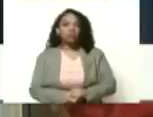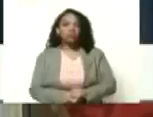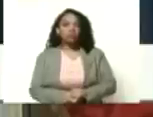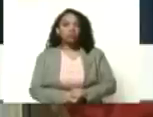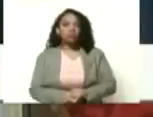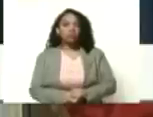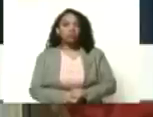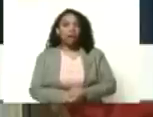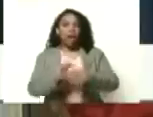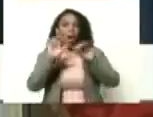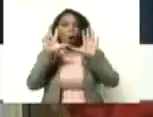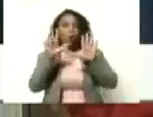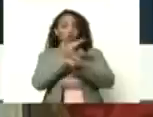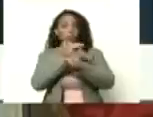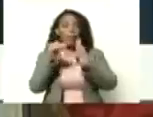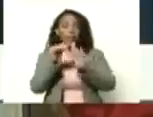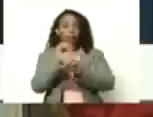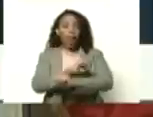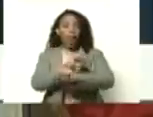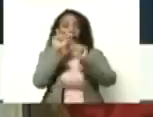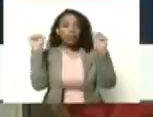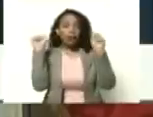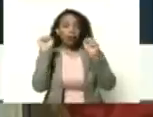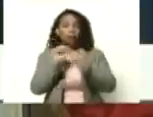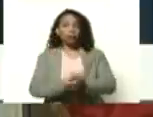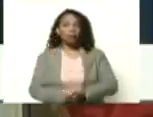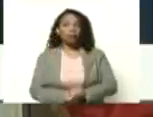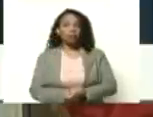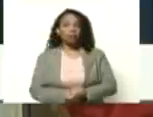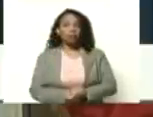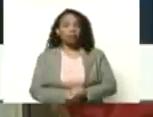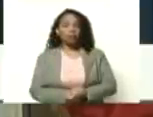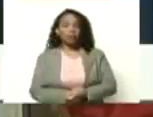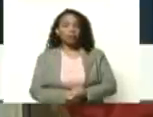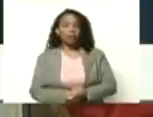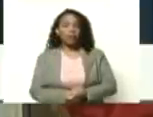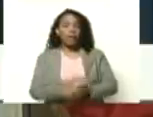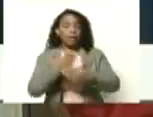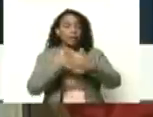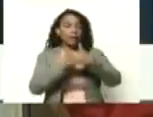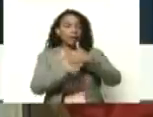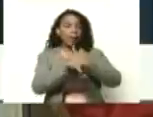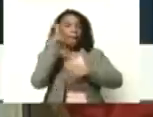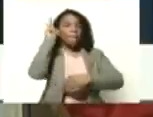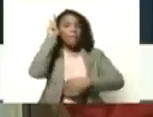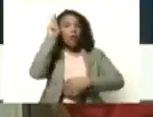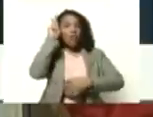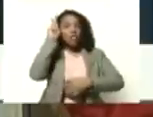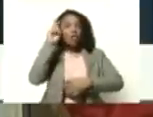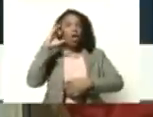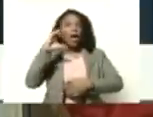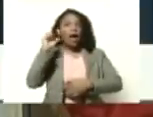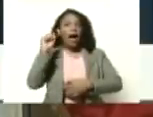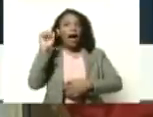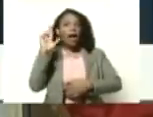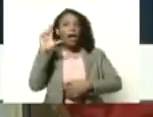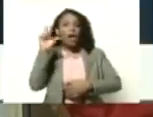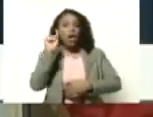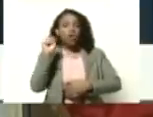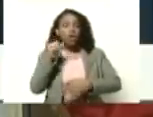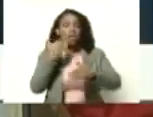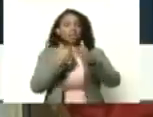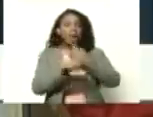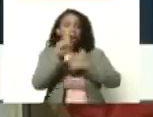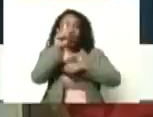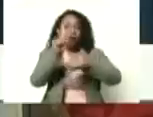ocho y media de la mañana sale el profesor carlos hablan de sus casas y hay un una